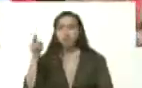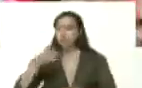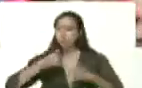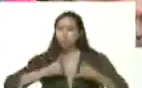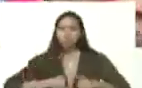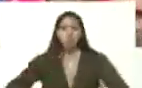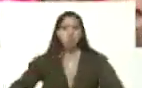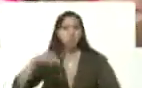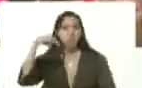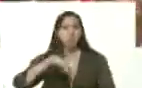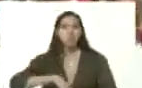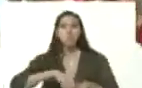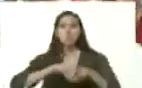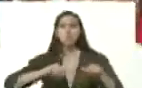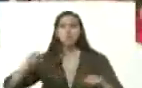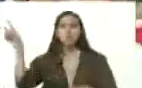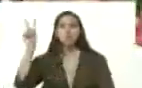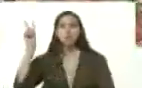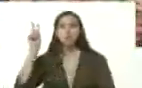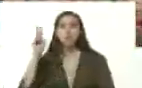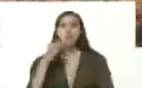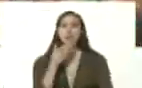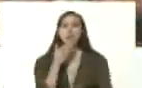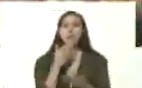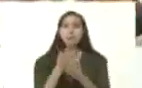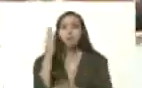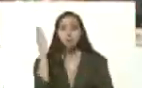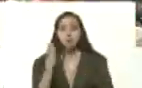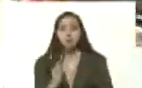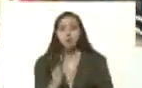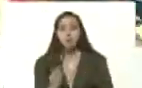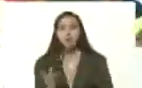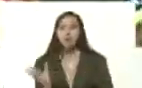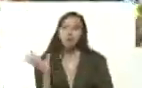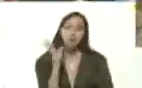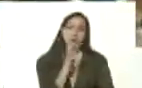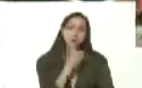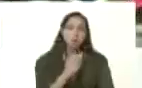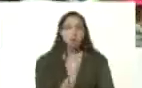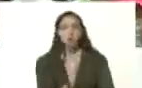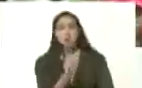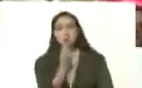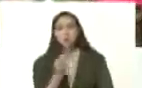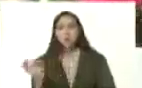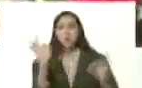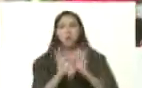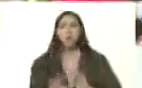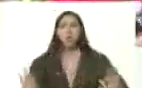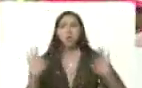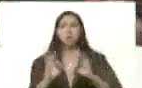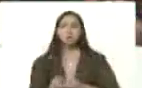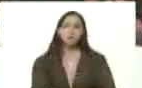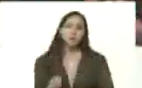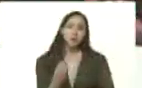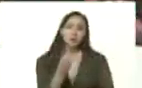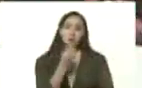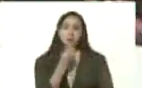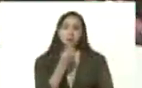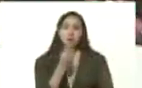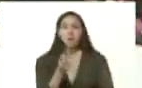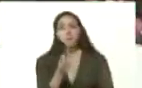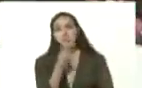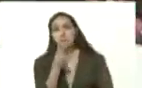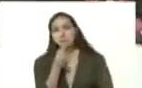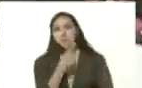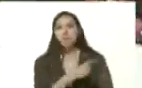quien anda pidiendo sanciones para que no haya comida, para que no haya medicina. Lo que está haciendo